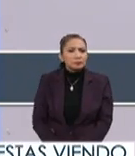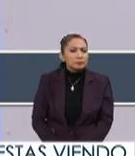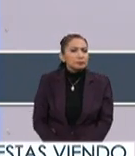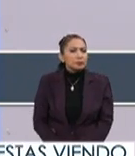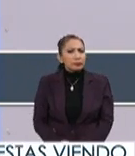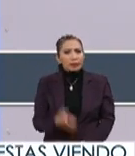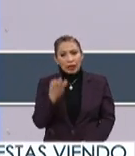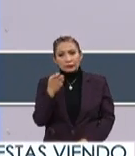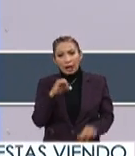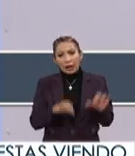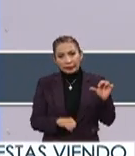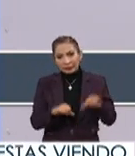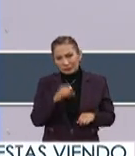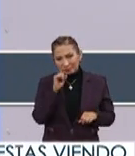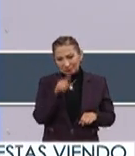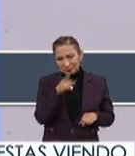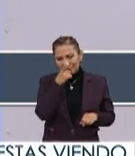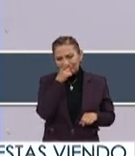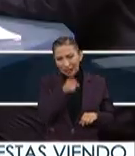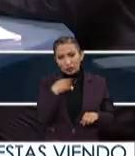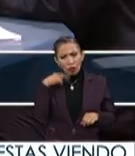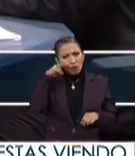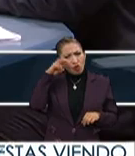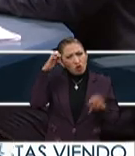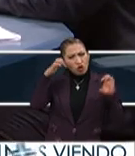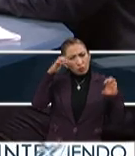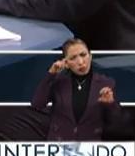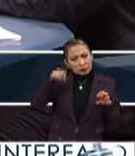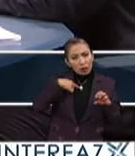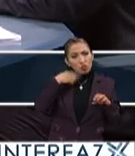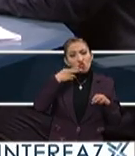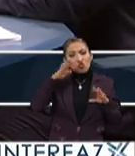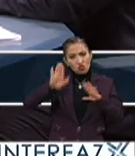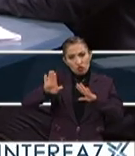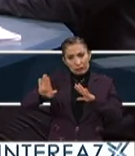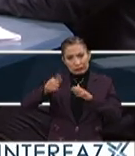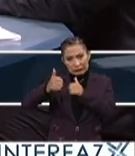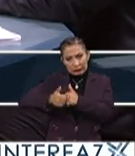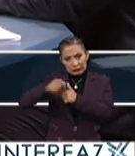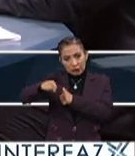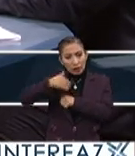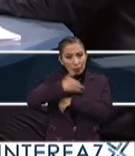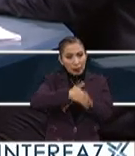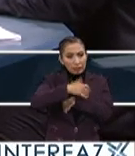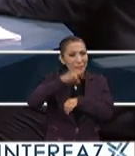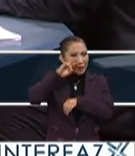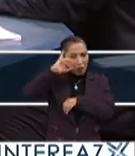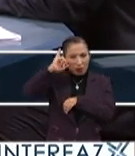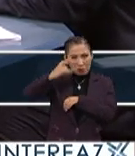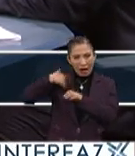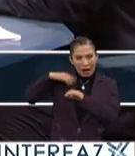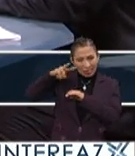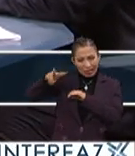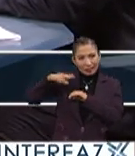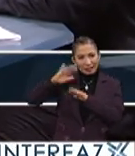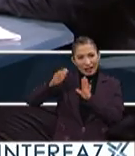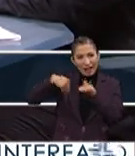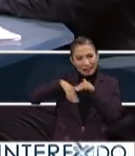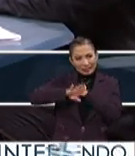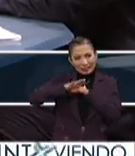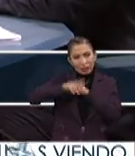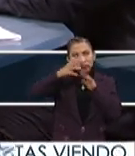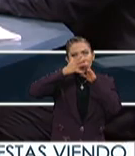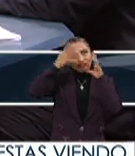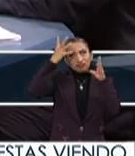estas actividades que comentas, no solo ver las exposiciones, tanto permanentes como temporales, estamos viendo imágenes atrás de nosotros pues de